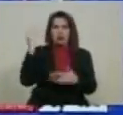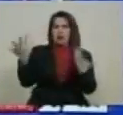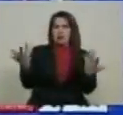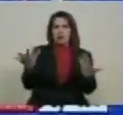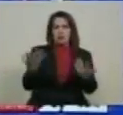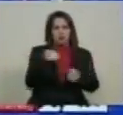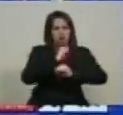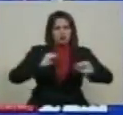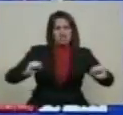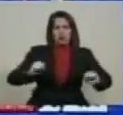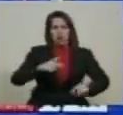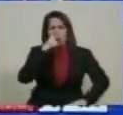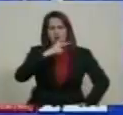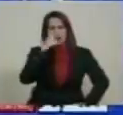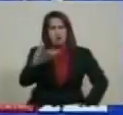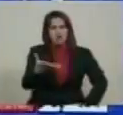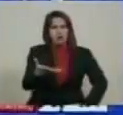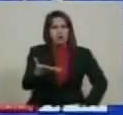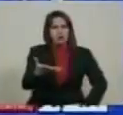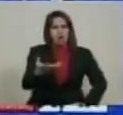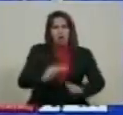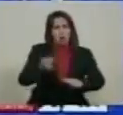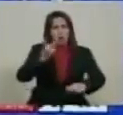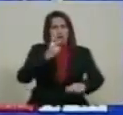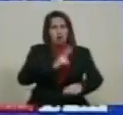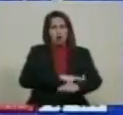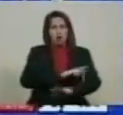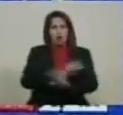Terrible, horrible, lo peor.